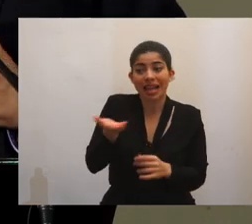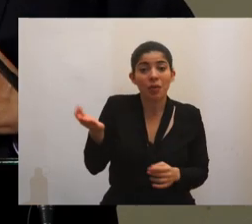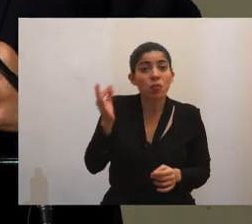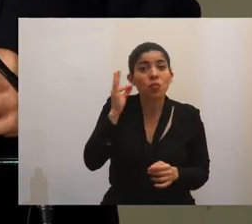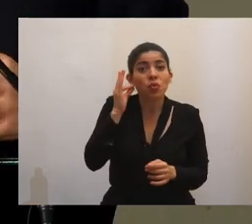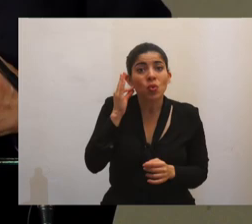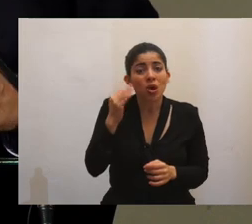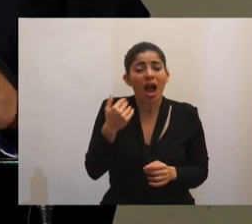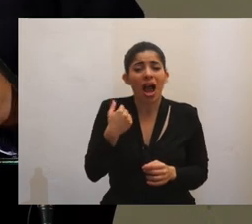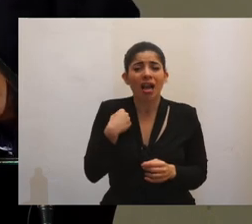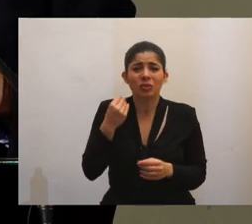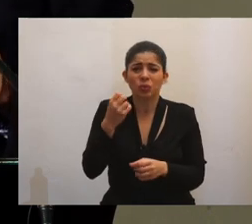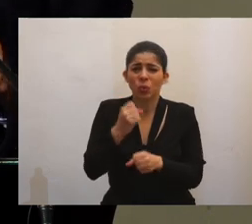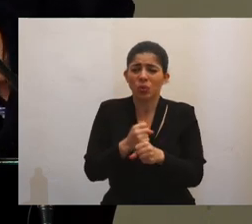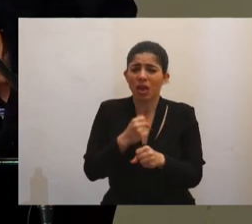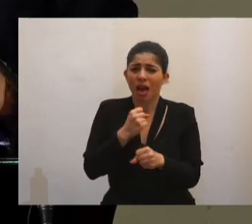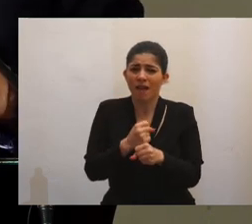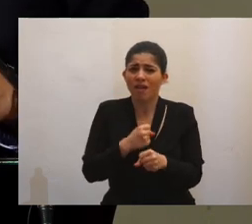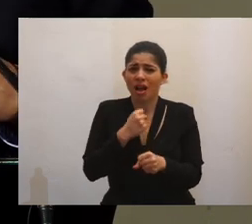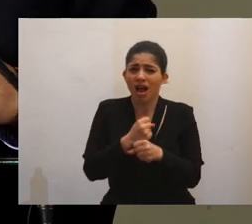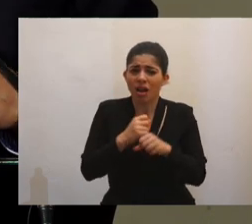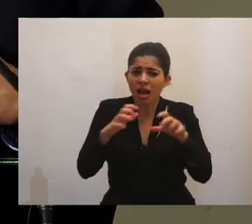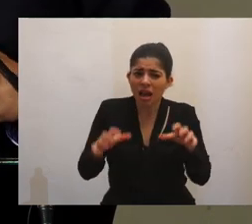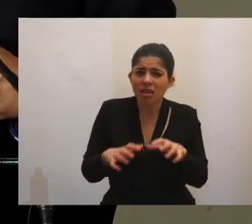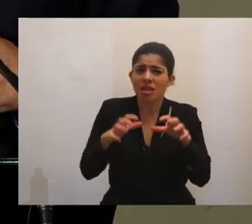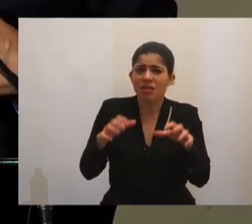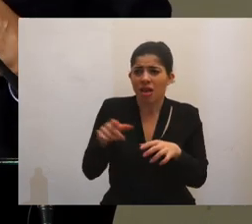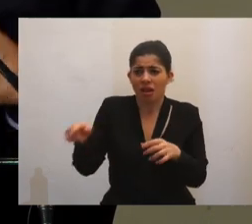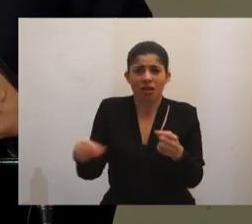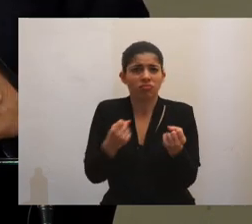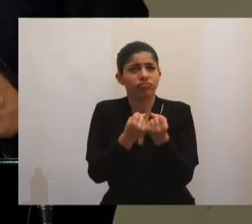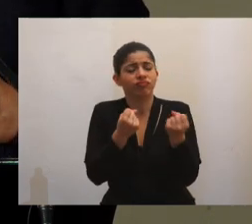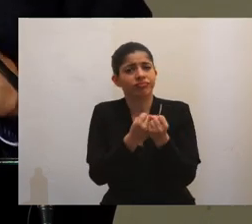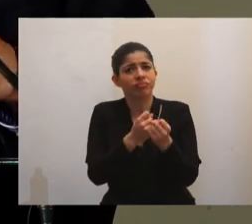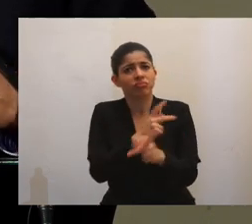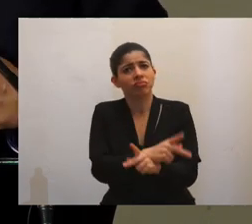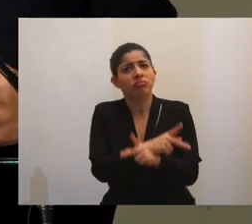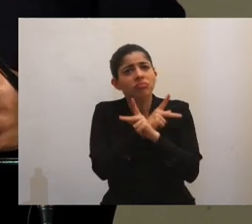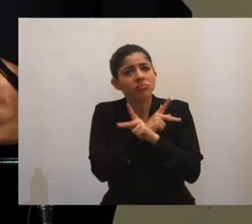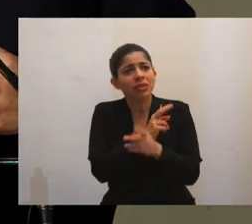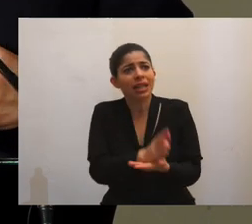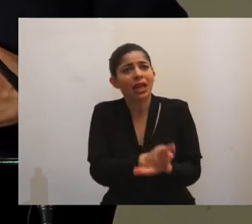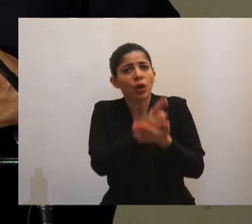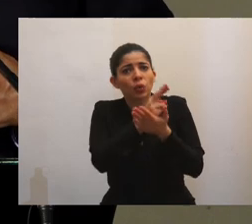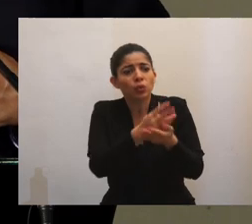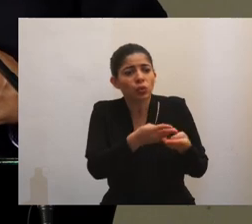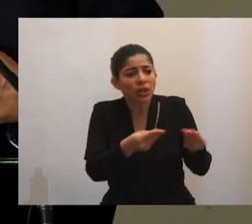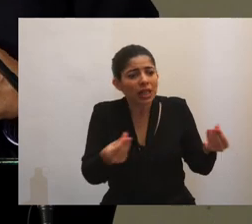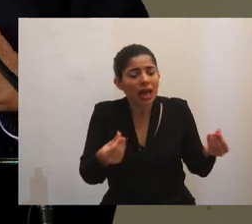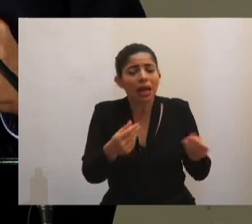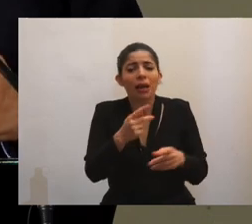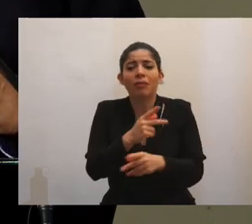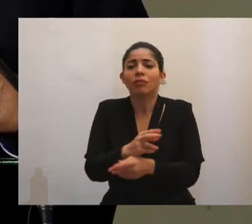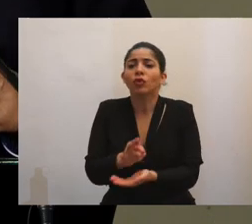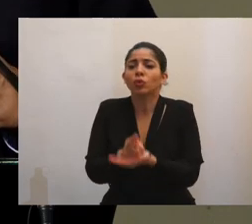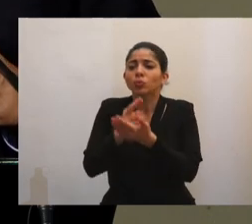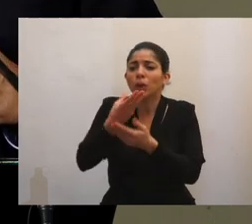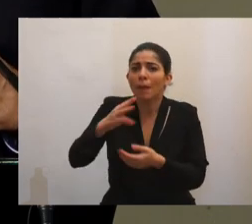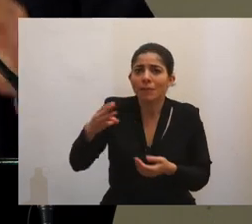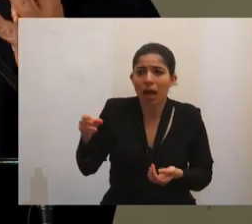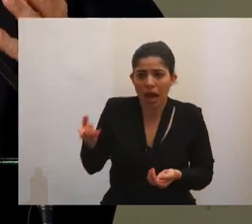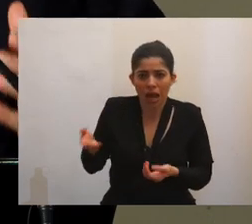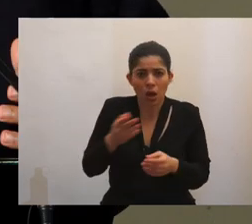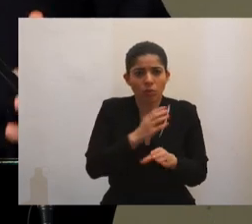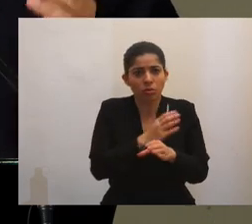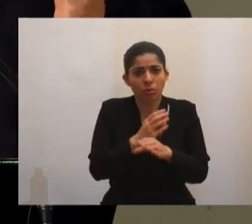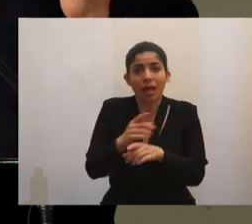realizan una serie de labores y actividades que contribuyen a la conservación de los recursos terrestres y marinos y además